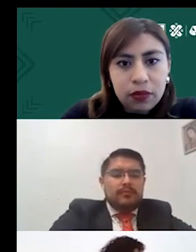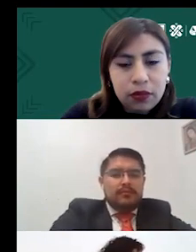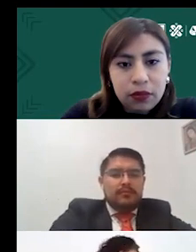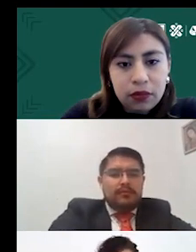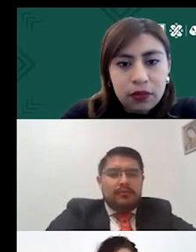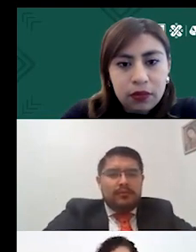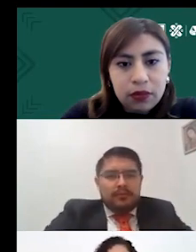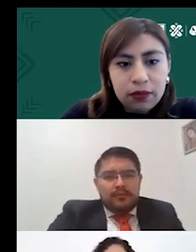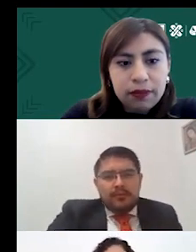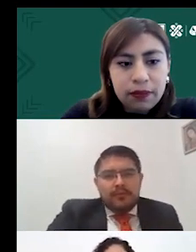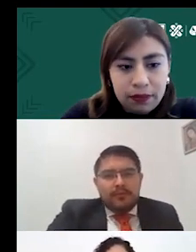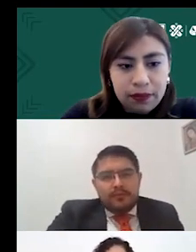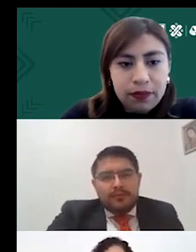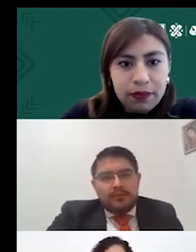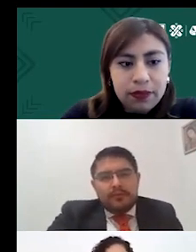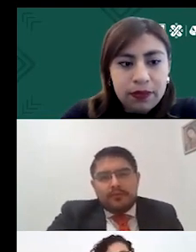se perderían.